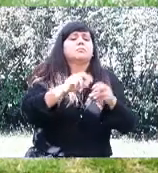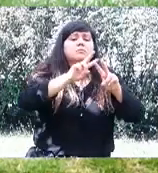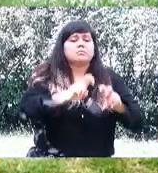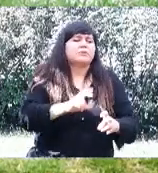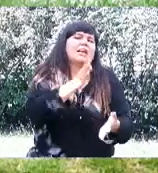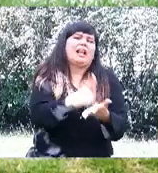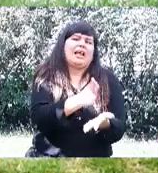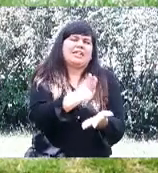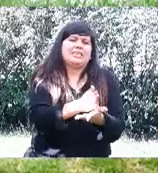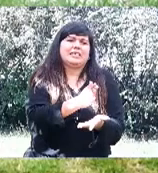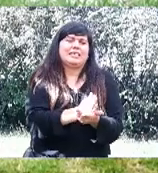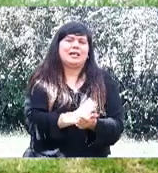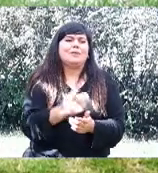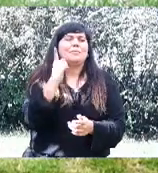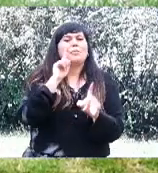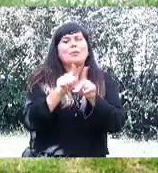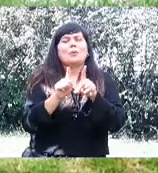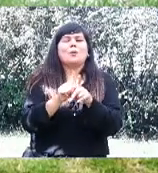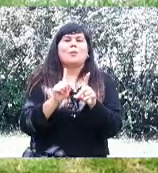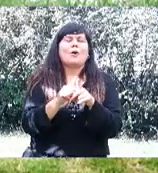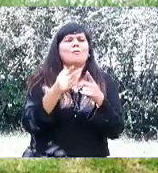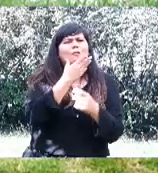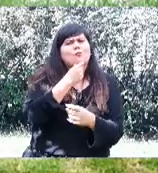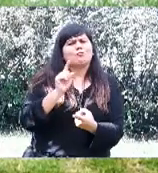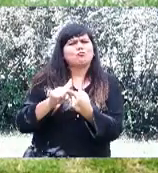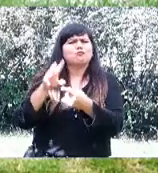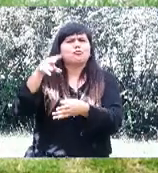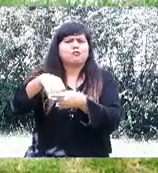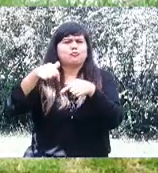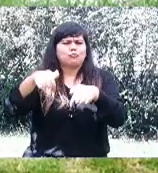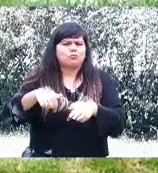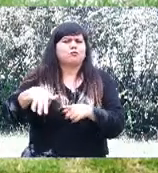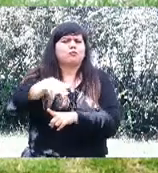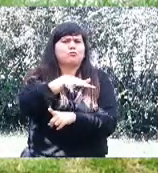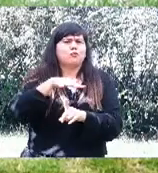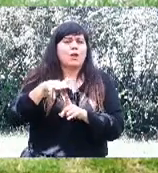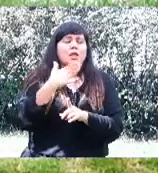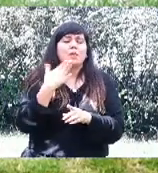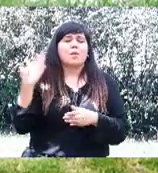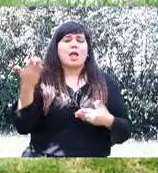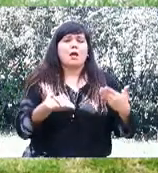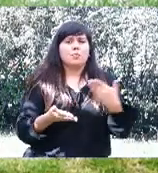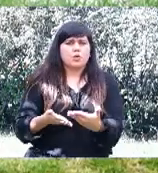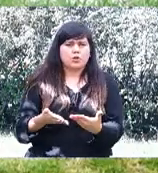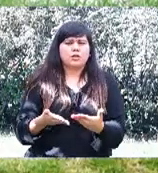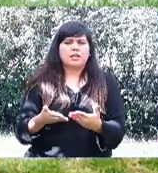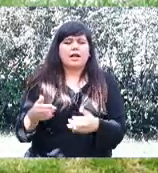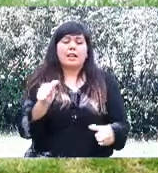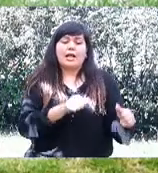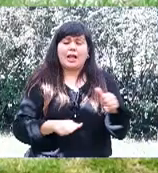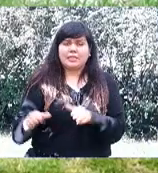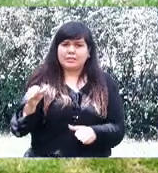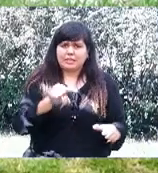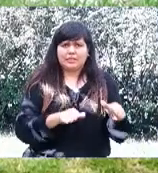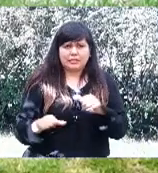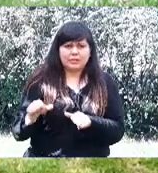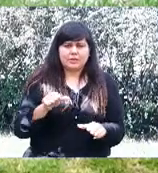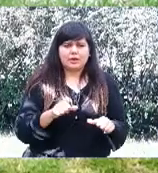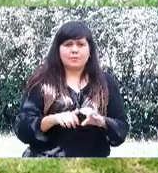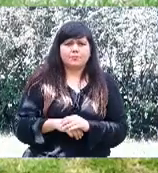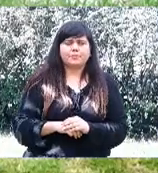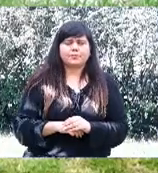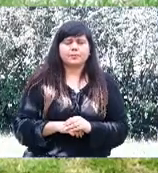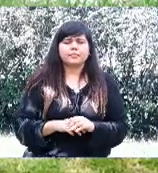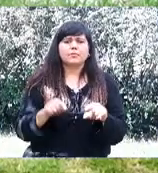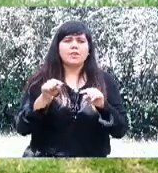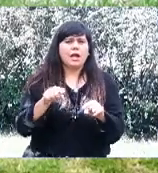e Pero siempre es bueno participar de esto y tratar de de alguna manera aportar desde desde la ciencia en este caso a a